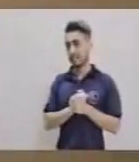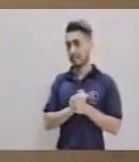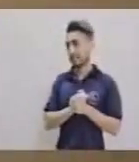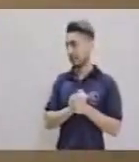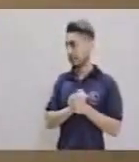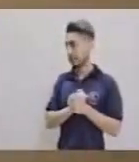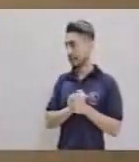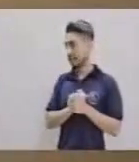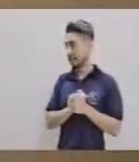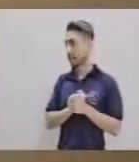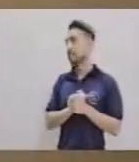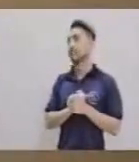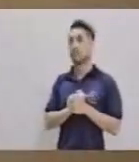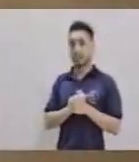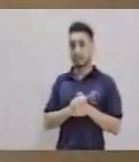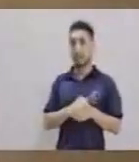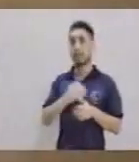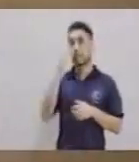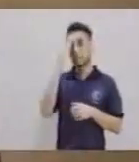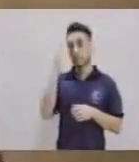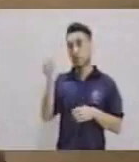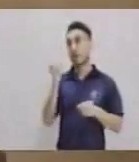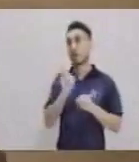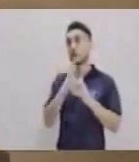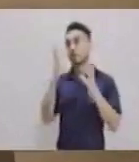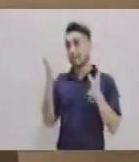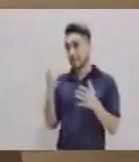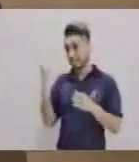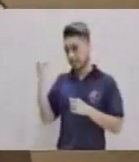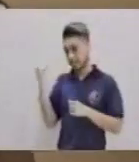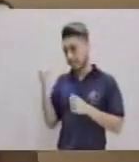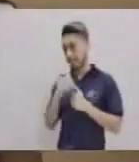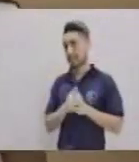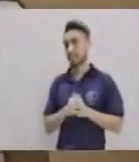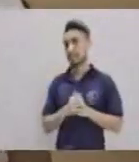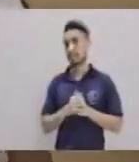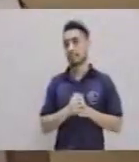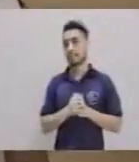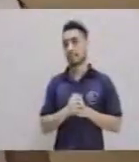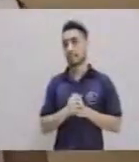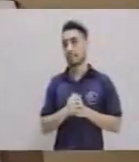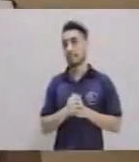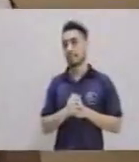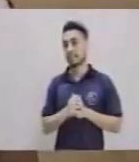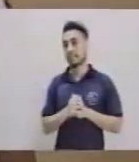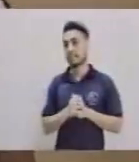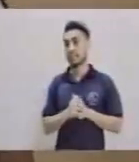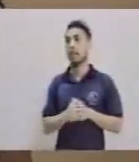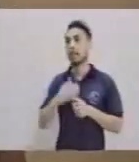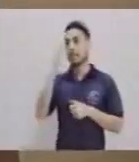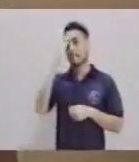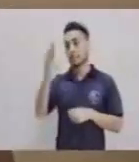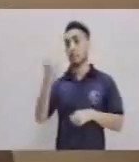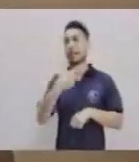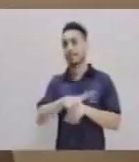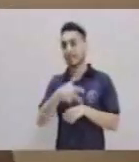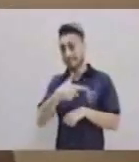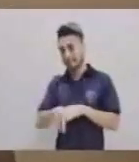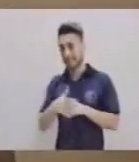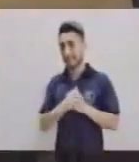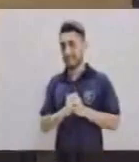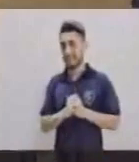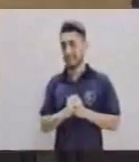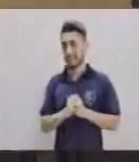Aji, sí. Ragna pari, buenos días. Ragna ngun, buenas